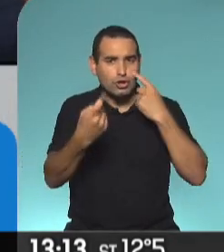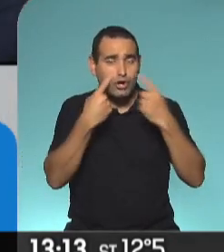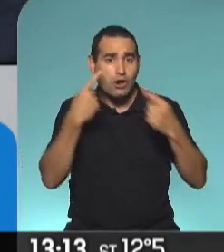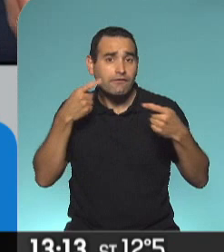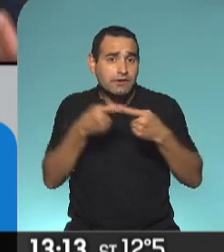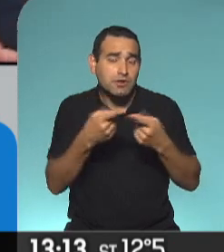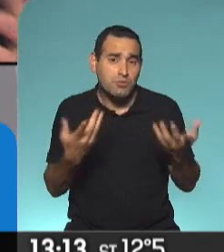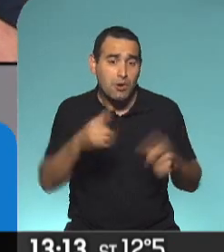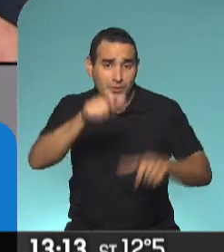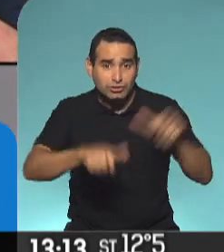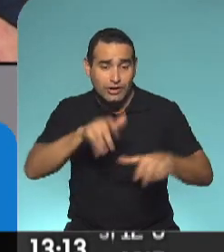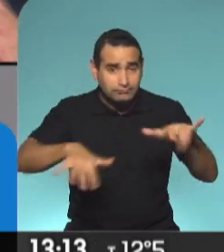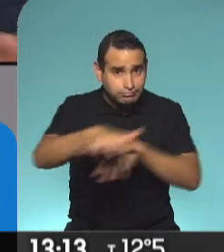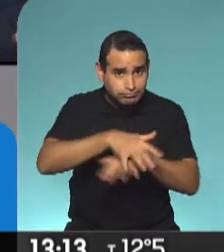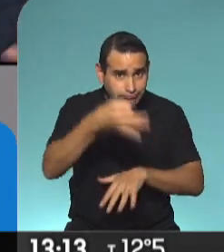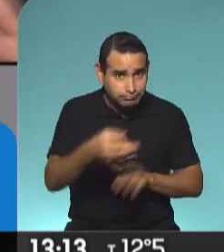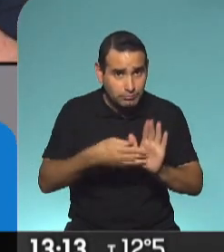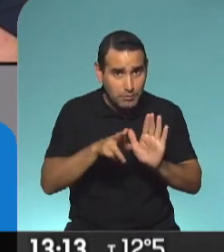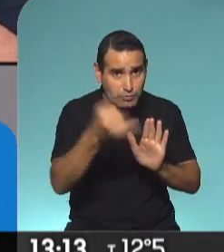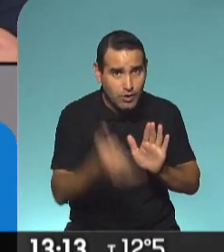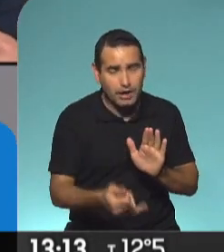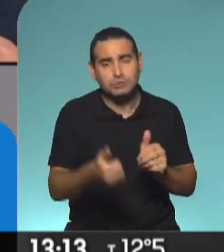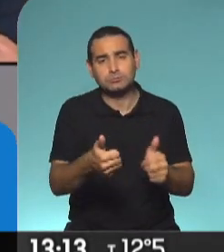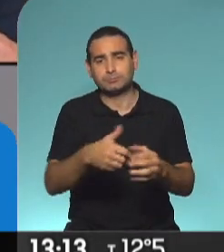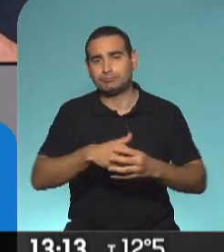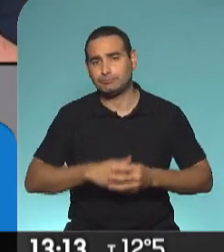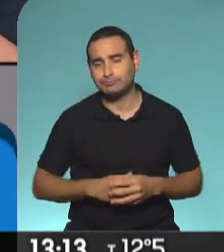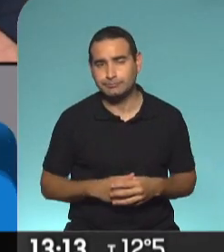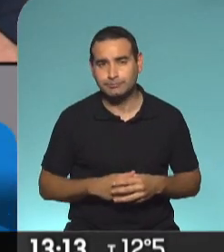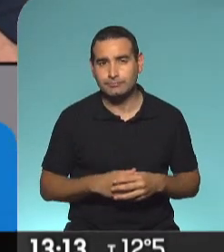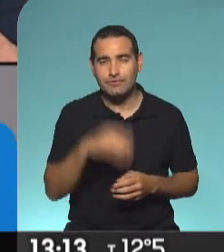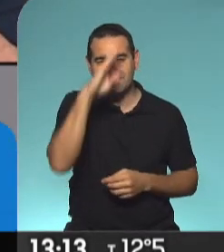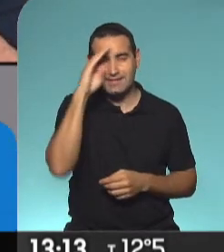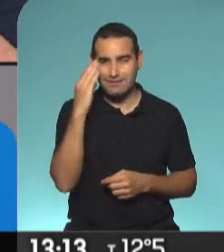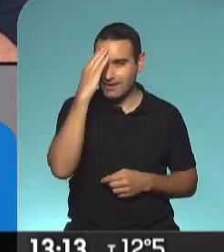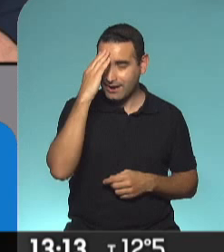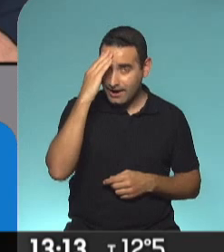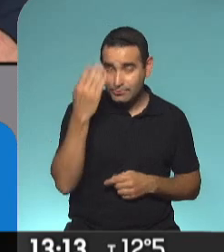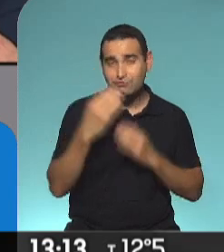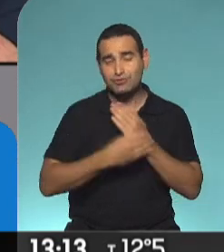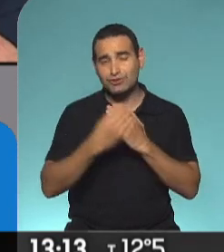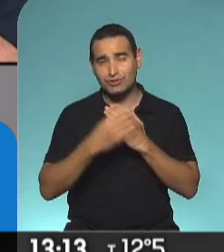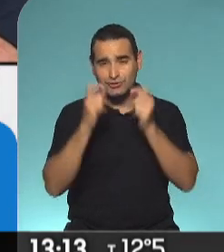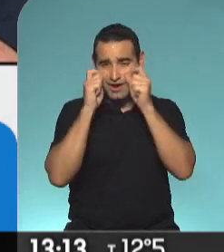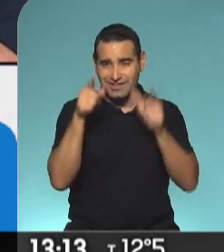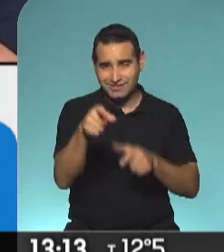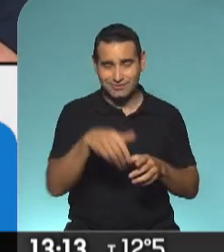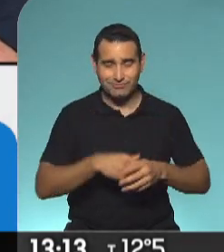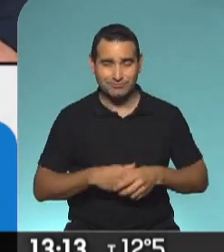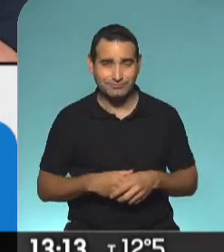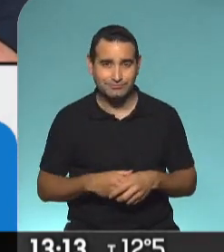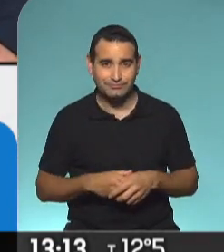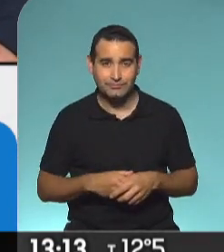que efectivamente los que están circulando tengan un certificado habilitante silvia alejandro el ministro los está escuchando